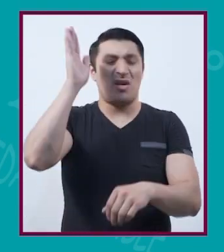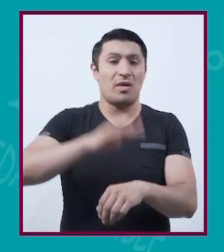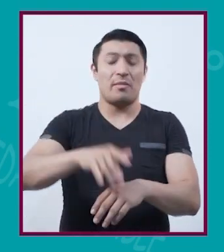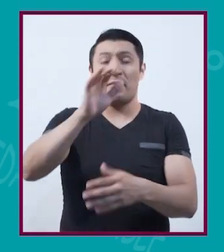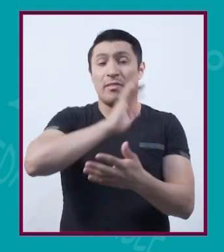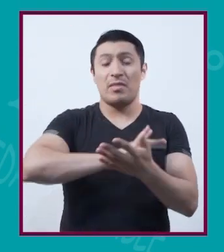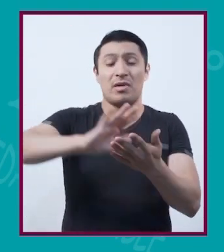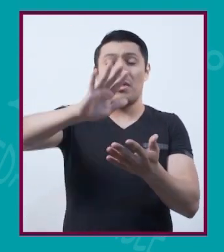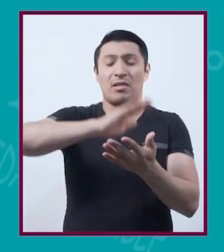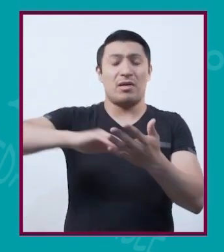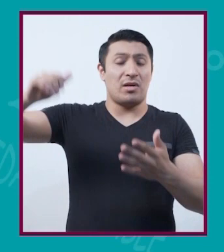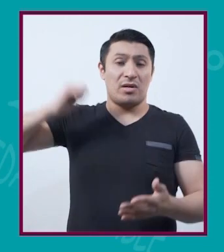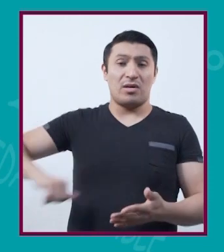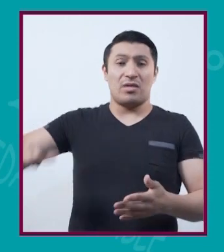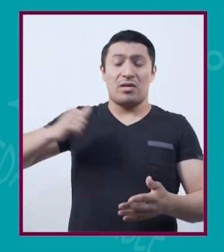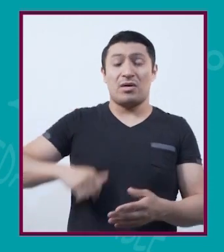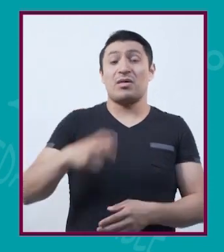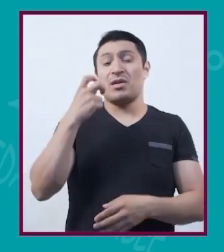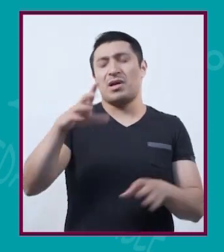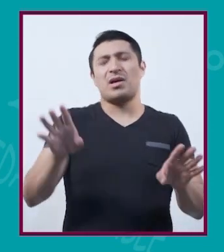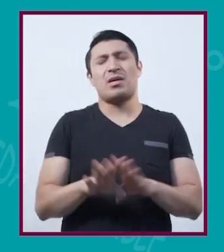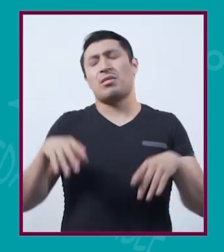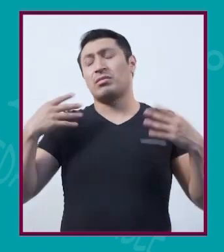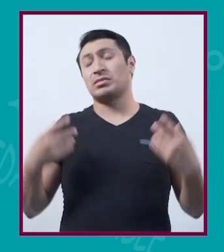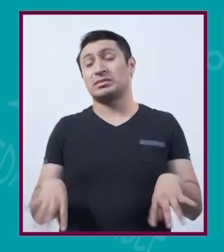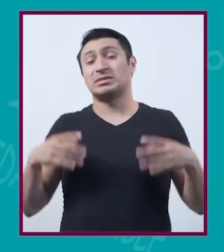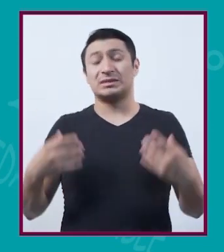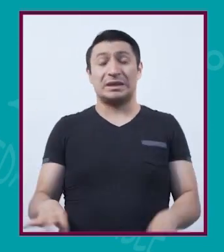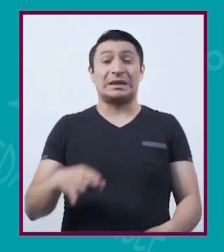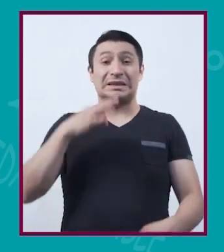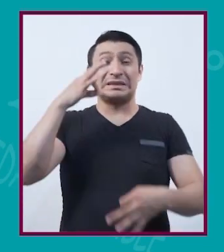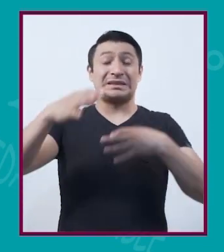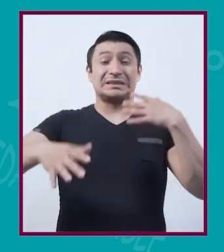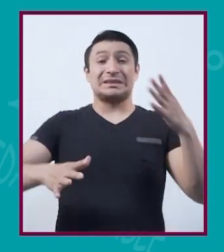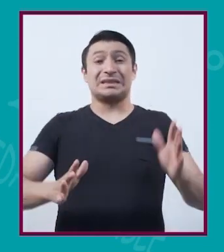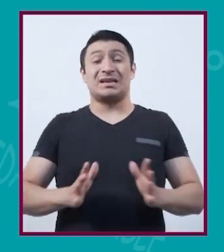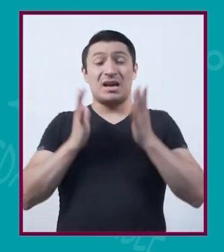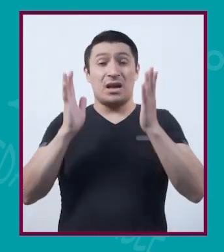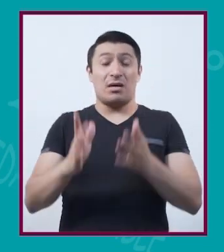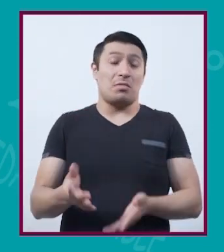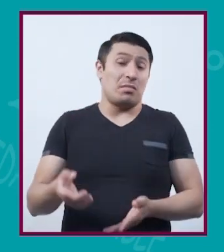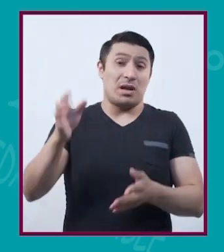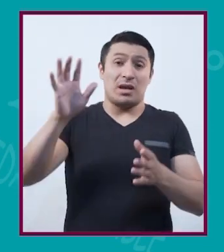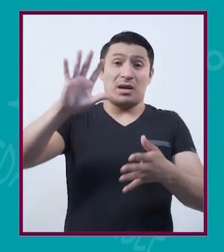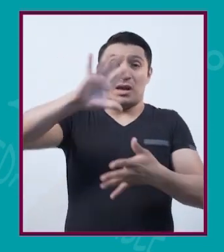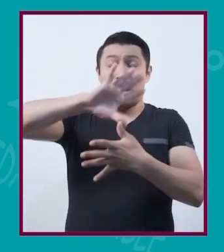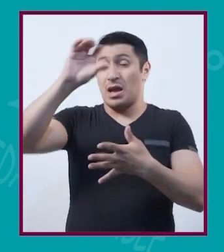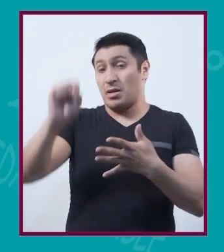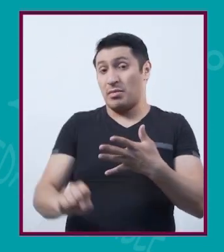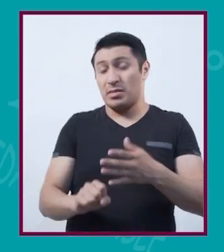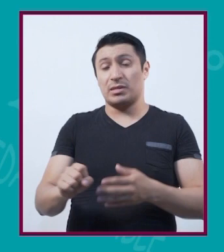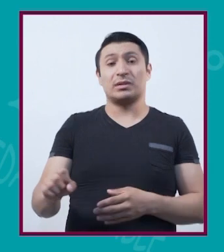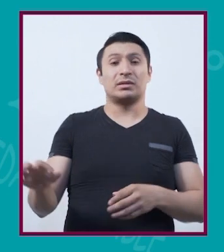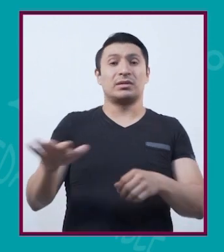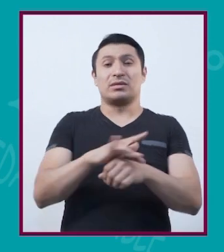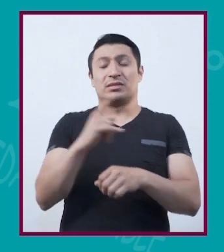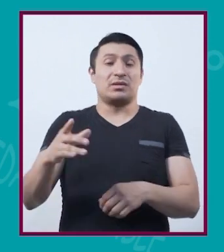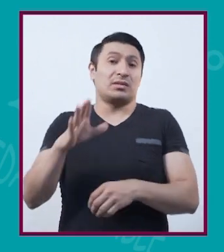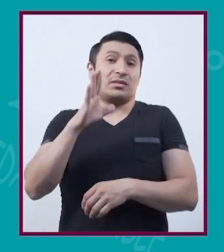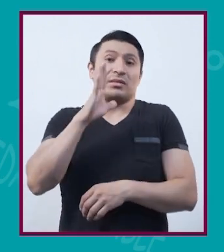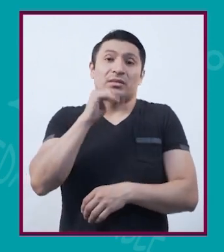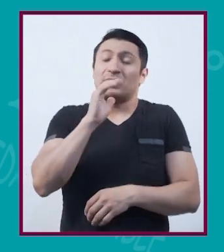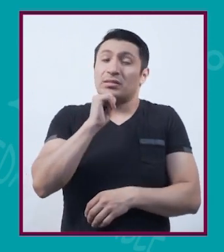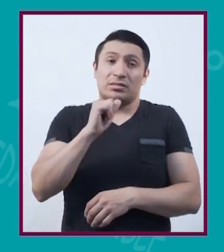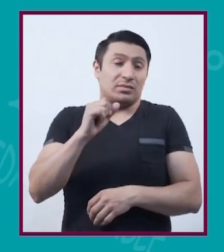Sudamérica, al grado de no poder circular en algunos países. Aunque ya desde los 14 años se había iniciado en el